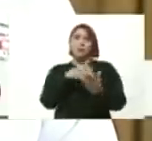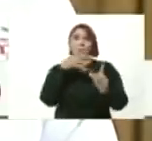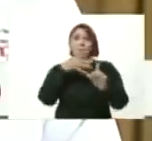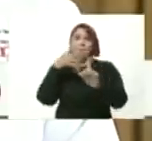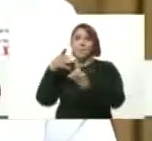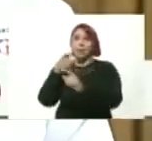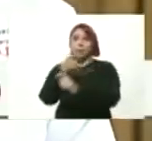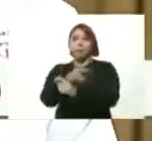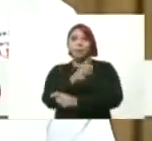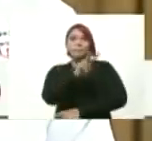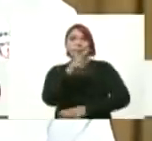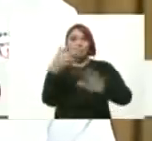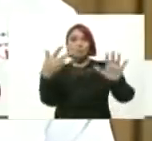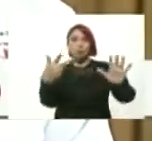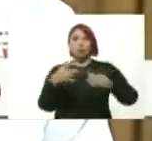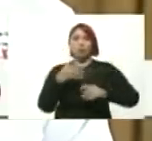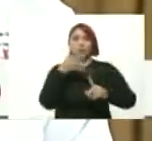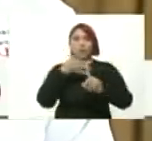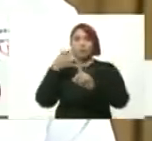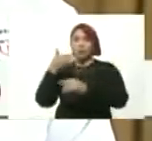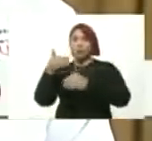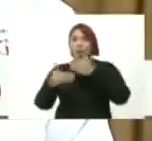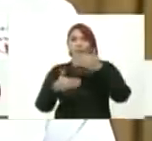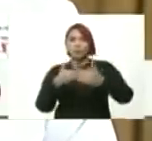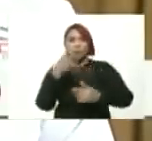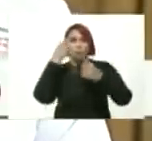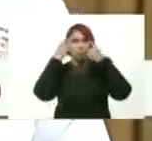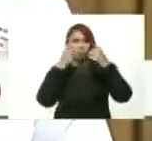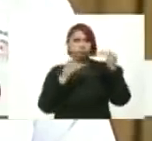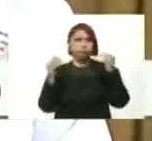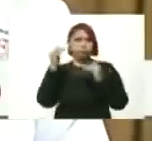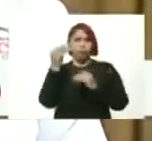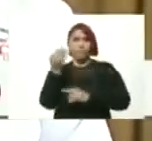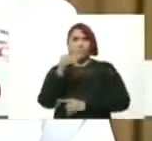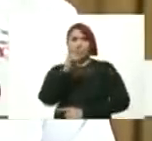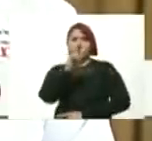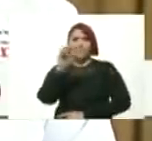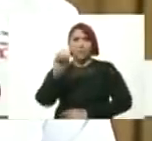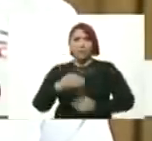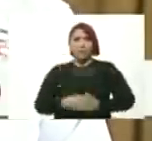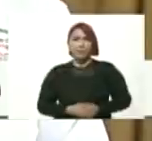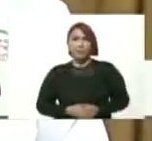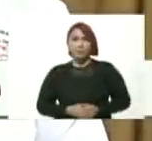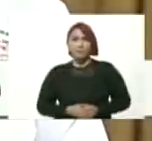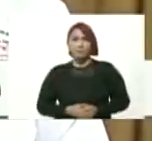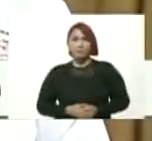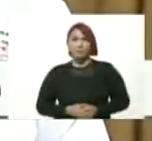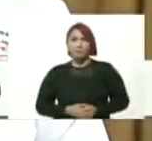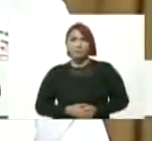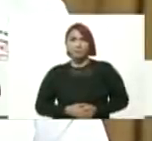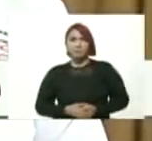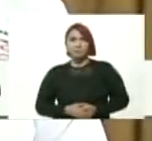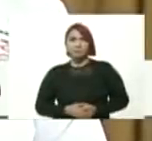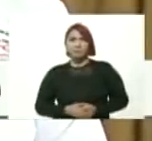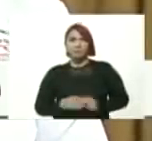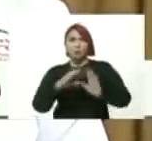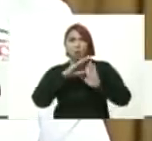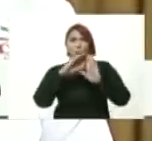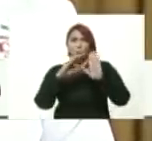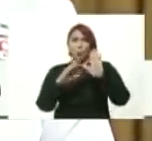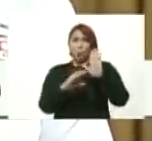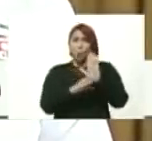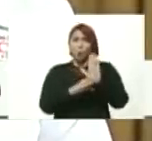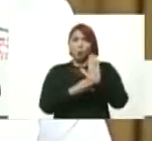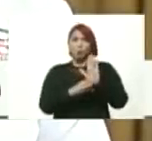pregrado 28 programas de formación avanzada de posgrado y tienen más de 20 estudios estos cursos no conducentes a